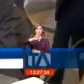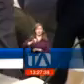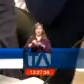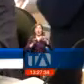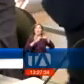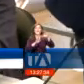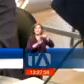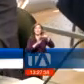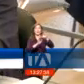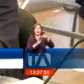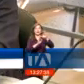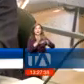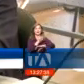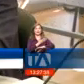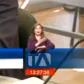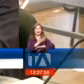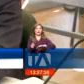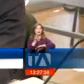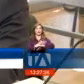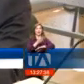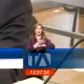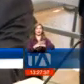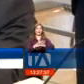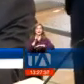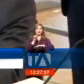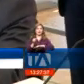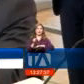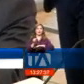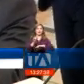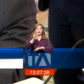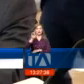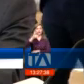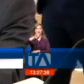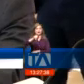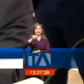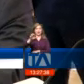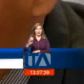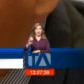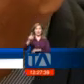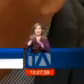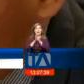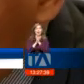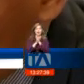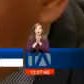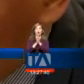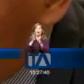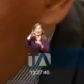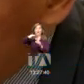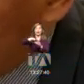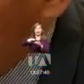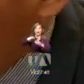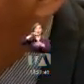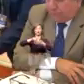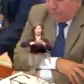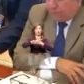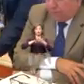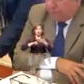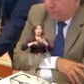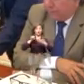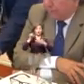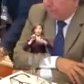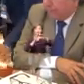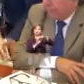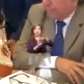Trujillo dio el voto nulo cuando fueron etapa electoral. Aunque dijo que si la ciudadanía propone una